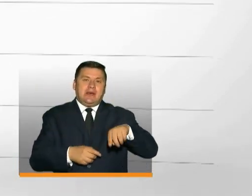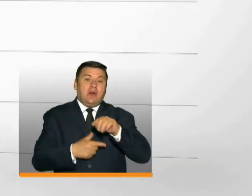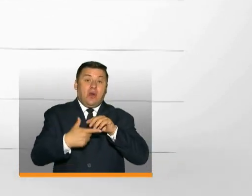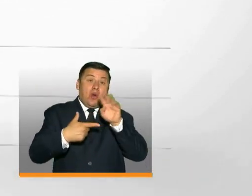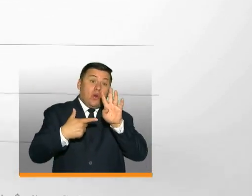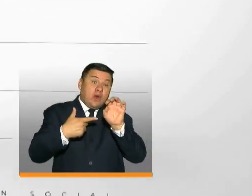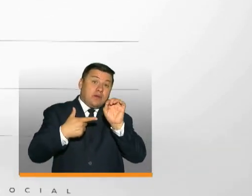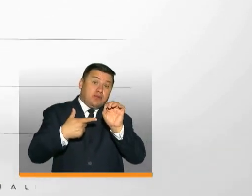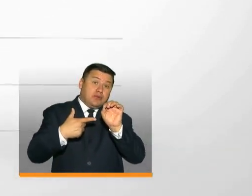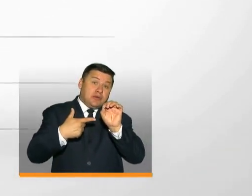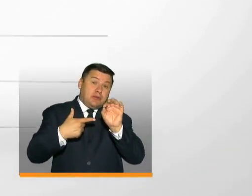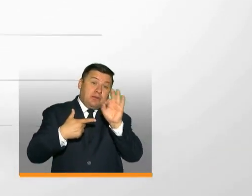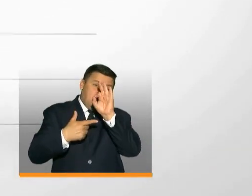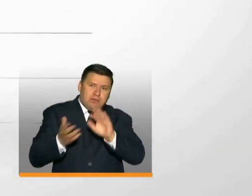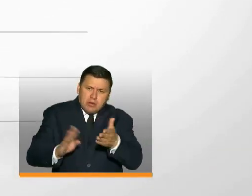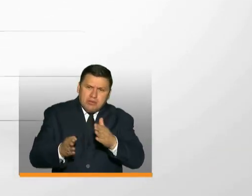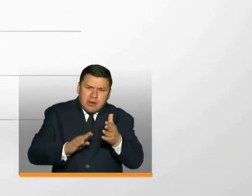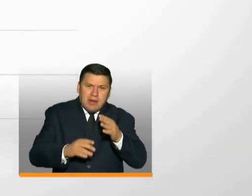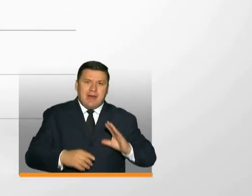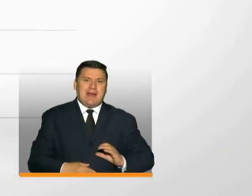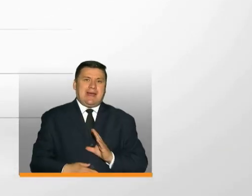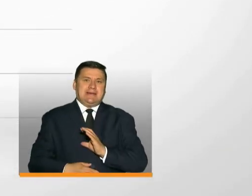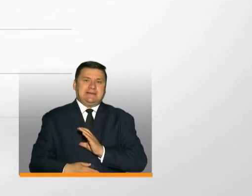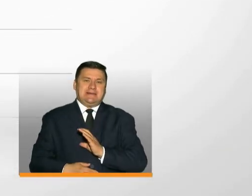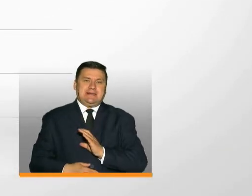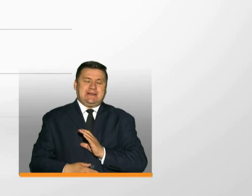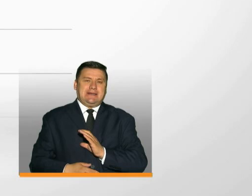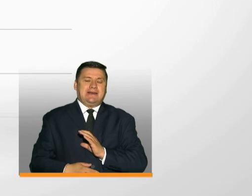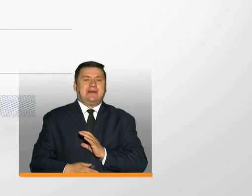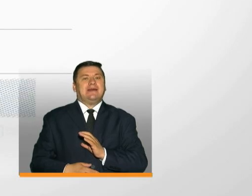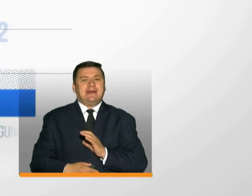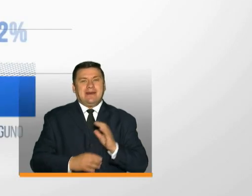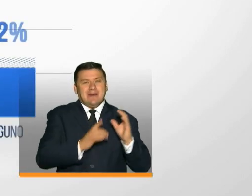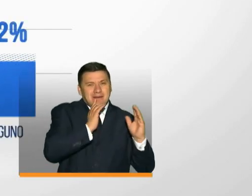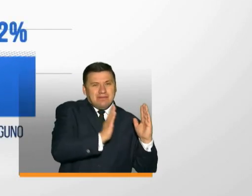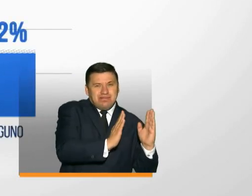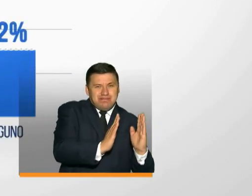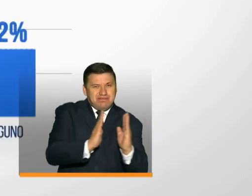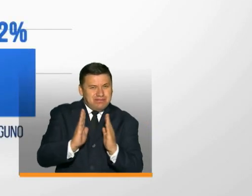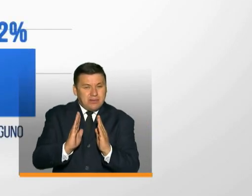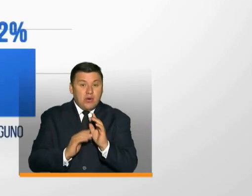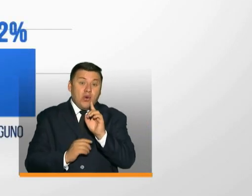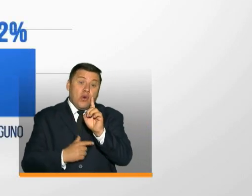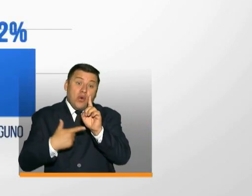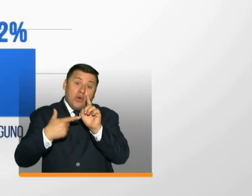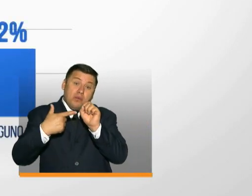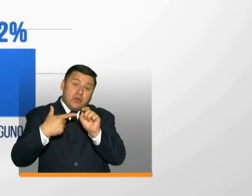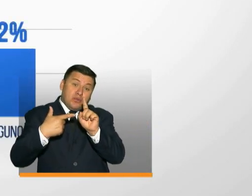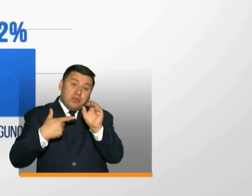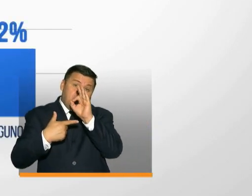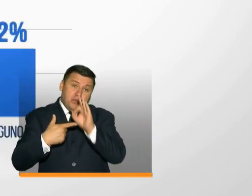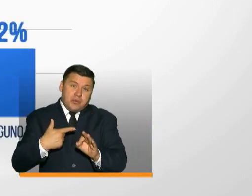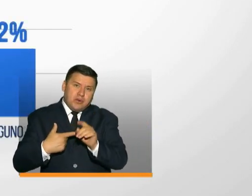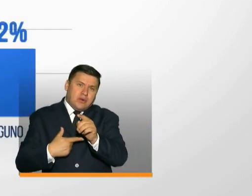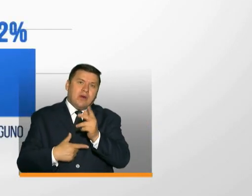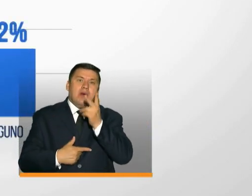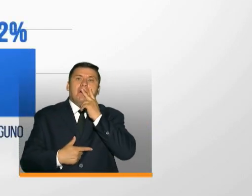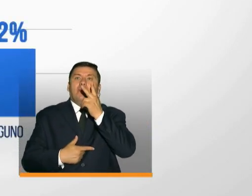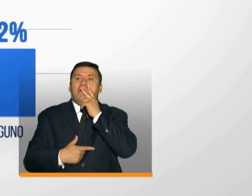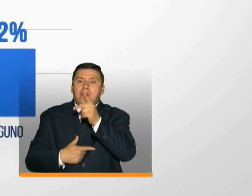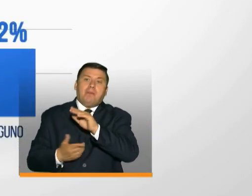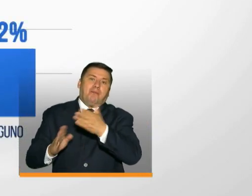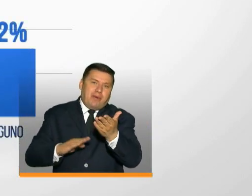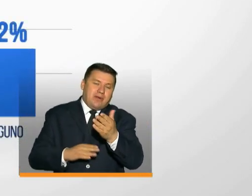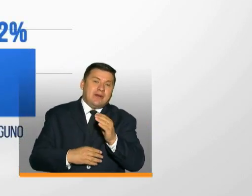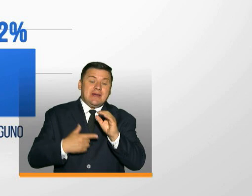personas que han fallecido con cáncer, tenemos alrededor del 1.1% de personas con tabaquismo,